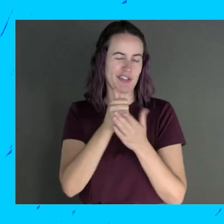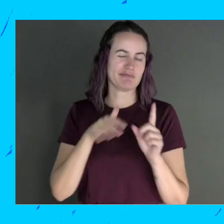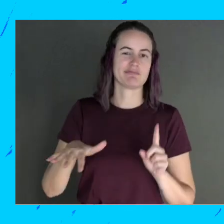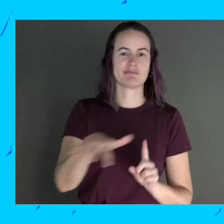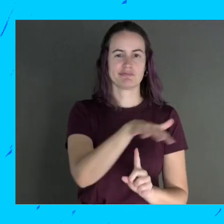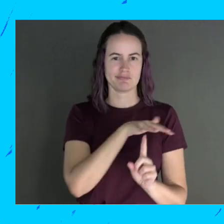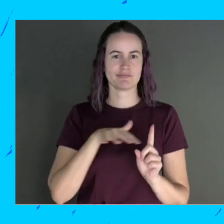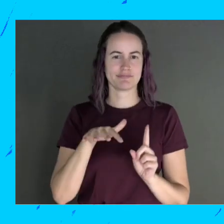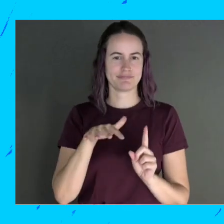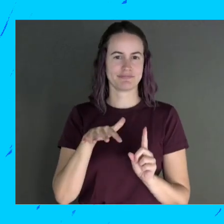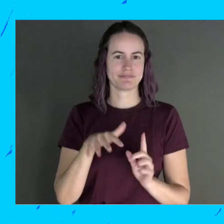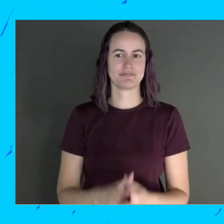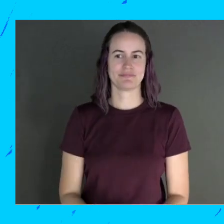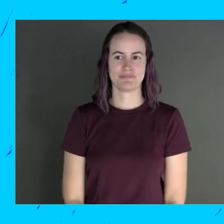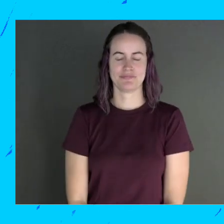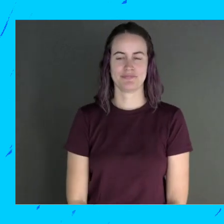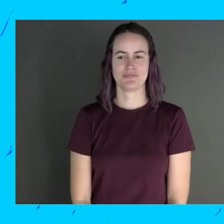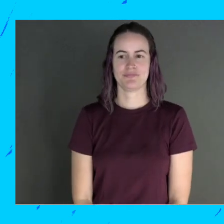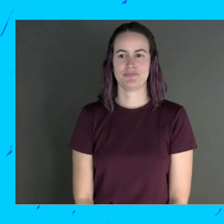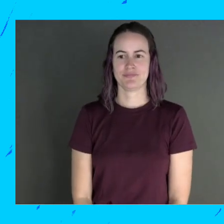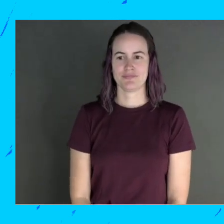nuestra estrategia para